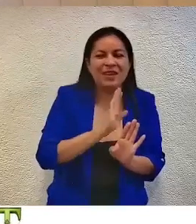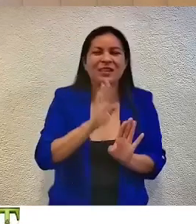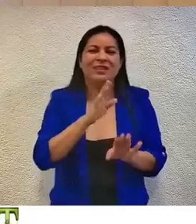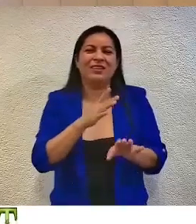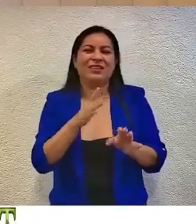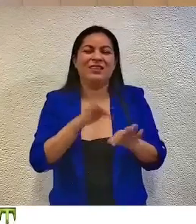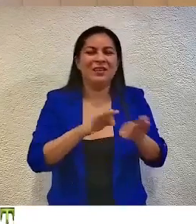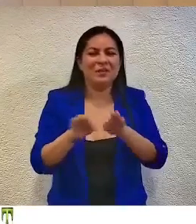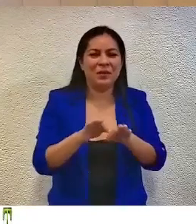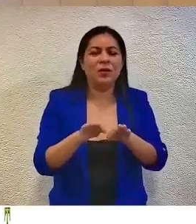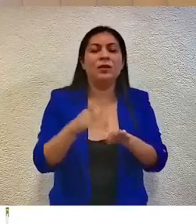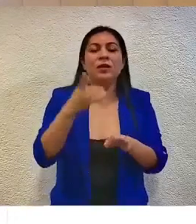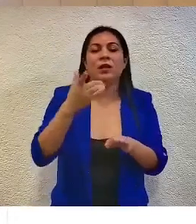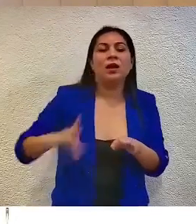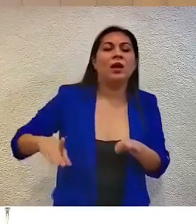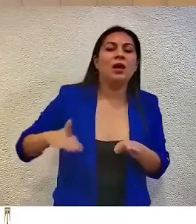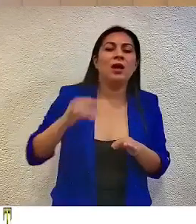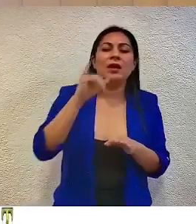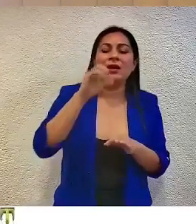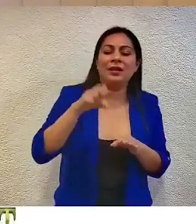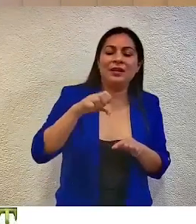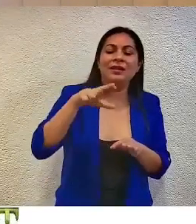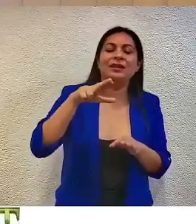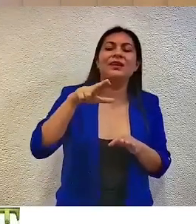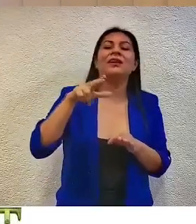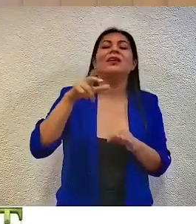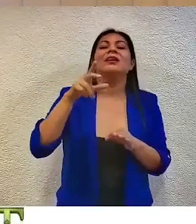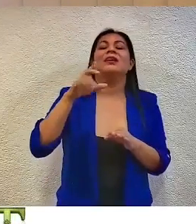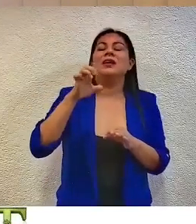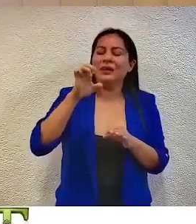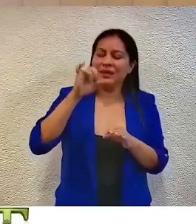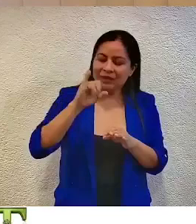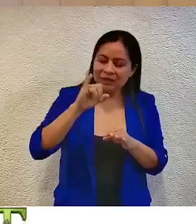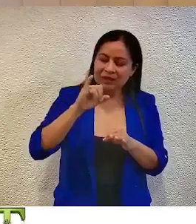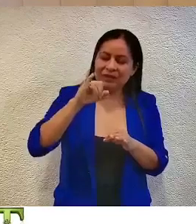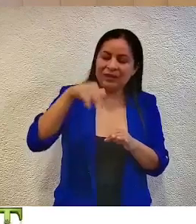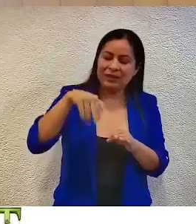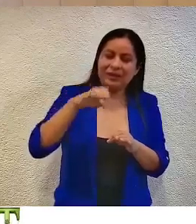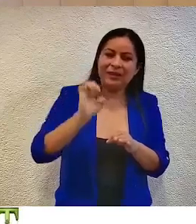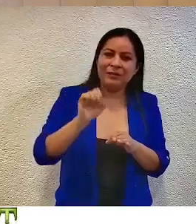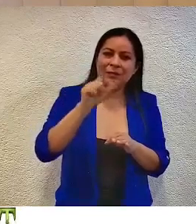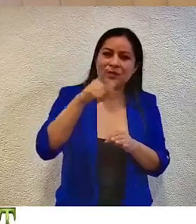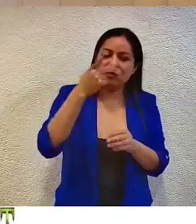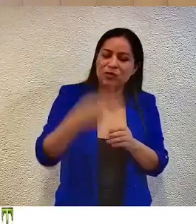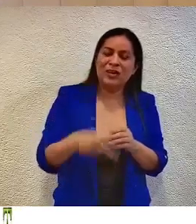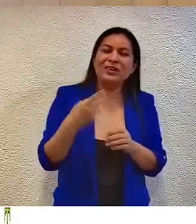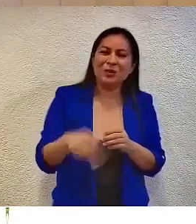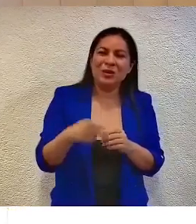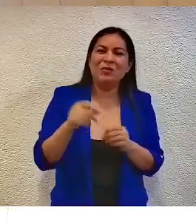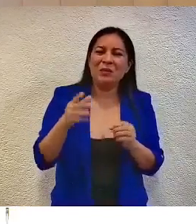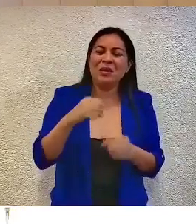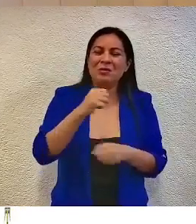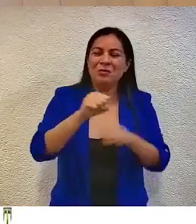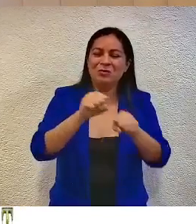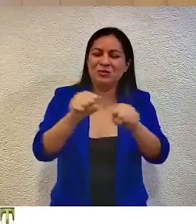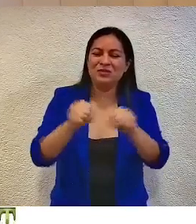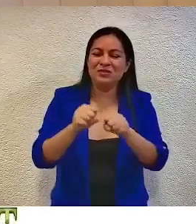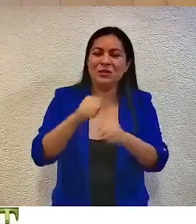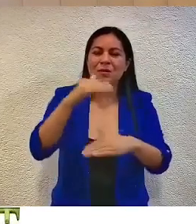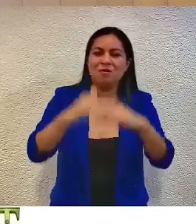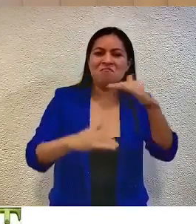normatividad electoral tanto al INE como a los organismos públicos locales electorales, porque hay un sistema de distribución de